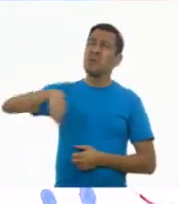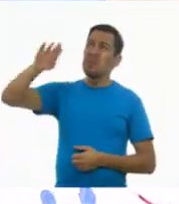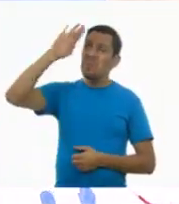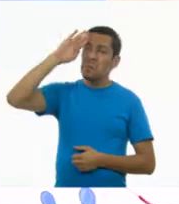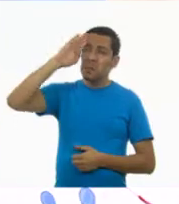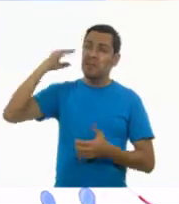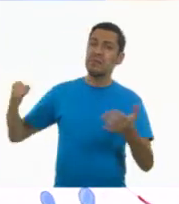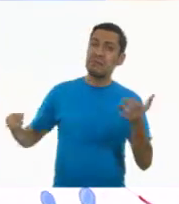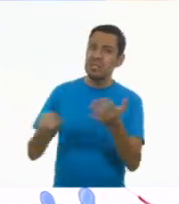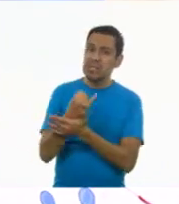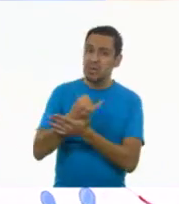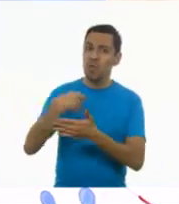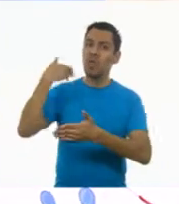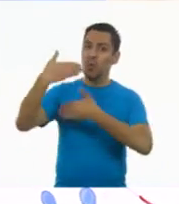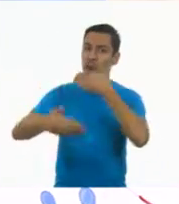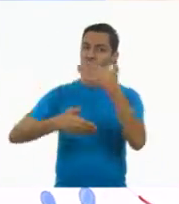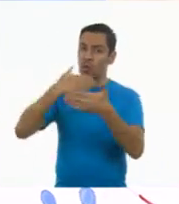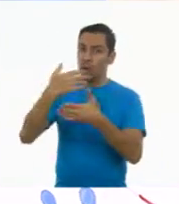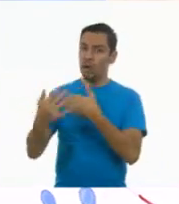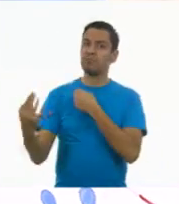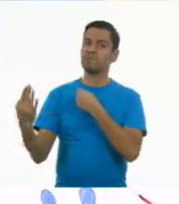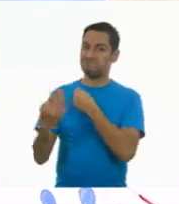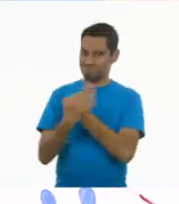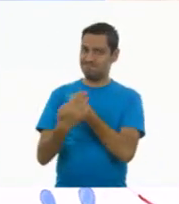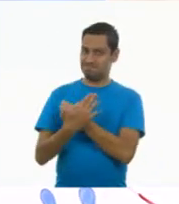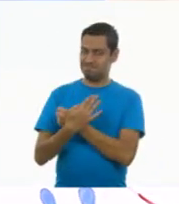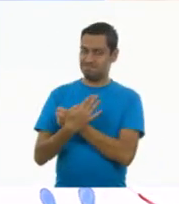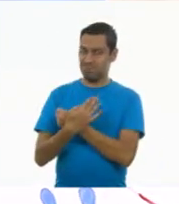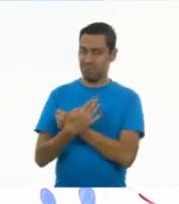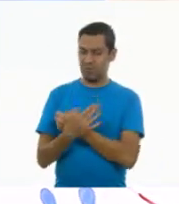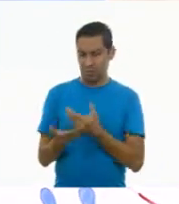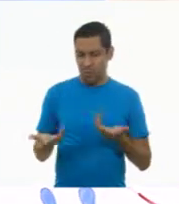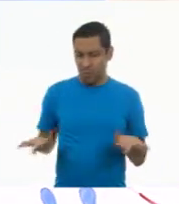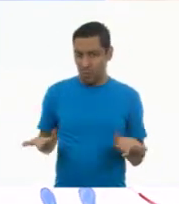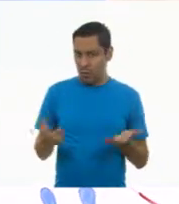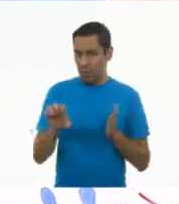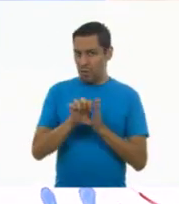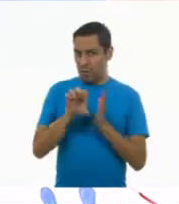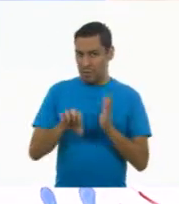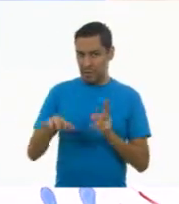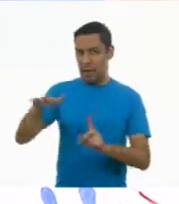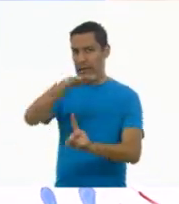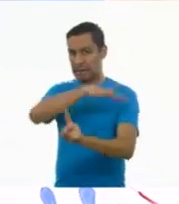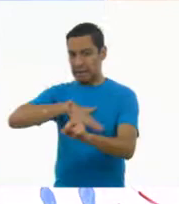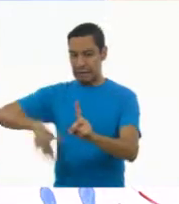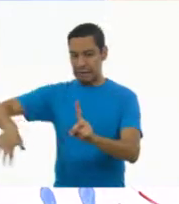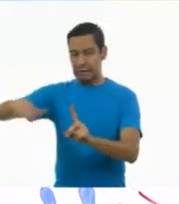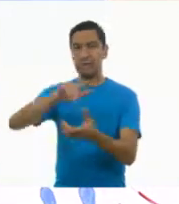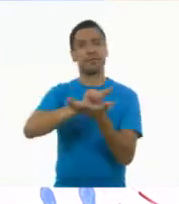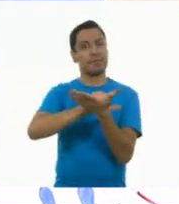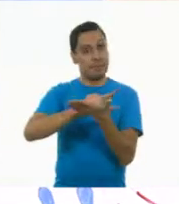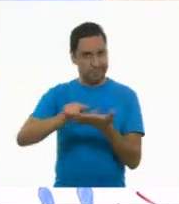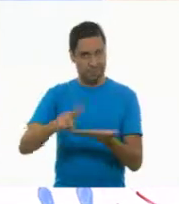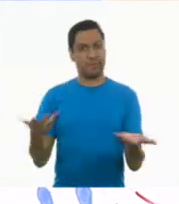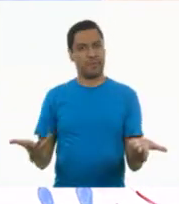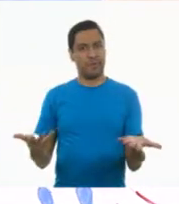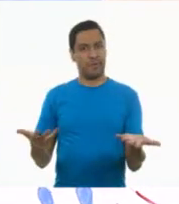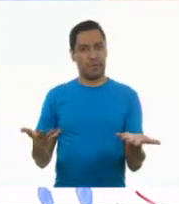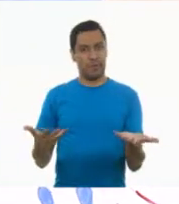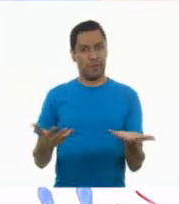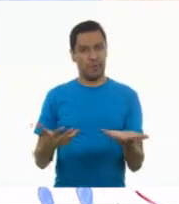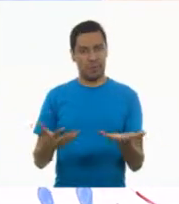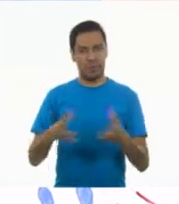decisión a la larga nos traería más beneficios. Por ejemplo, en nuestro alrededor estaría más limpio y habría